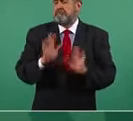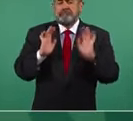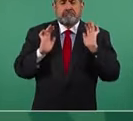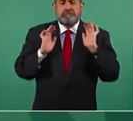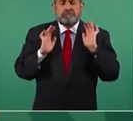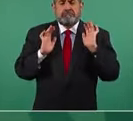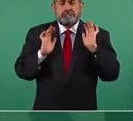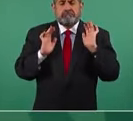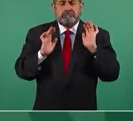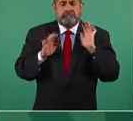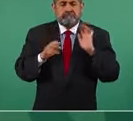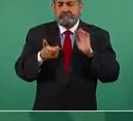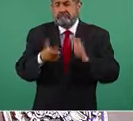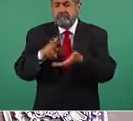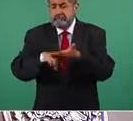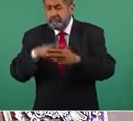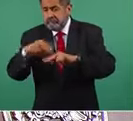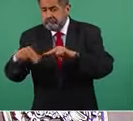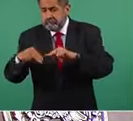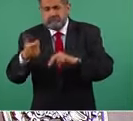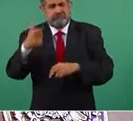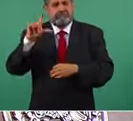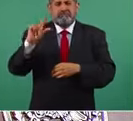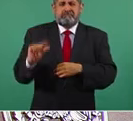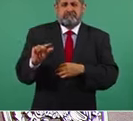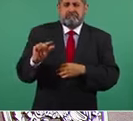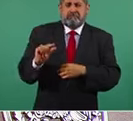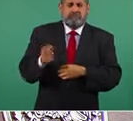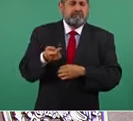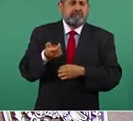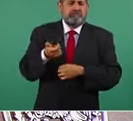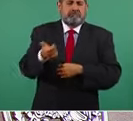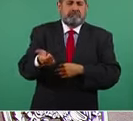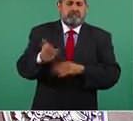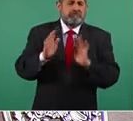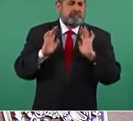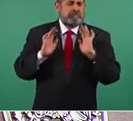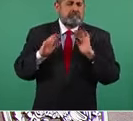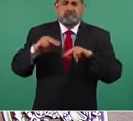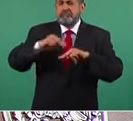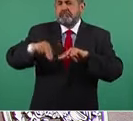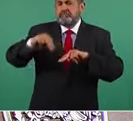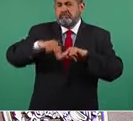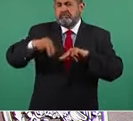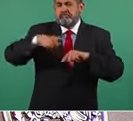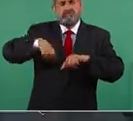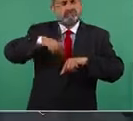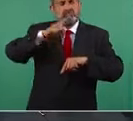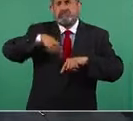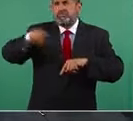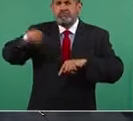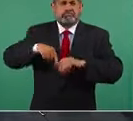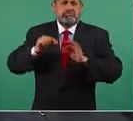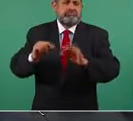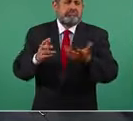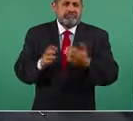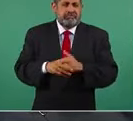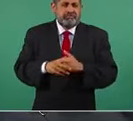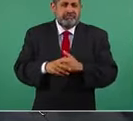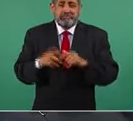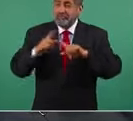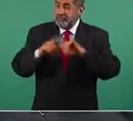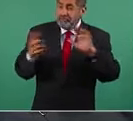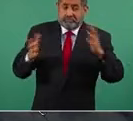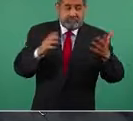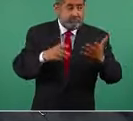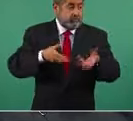a nuestras giras, pero es muy poco lo que gastamos en boletos de avión en comparación